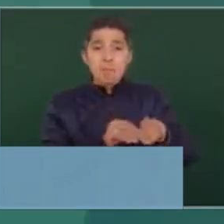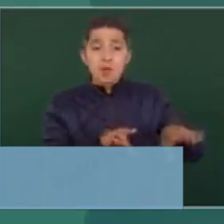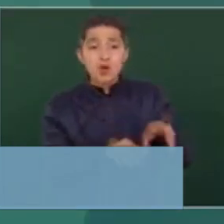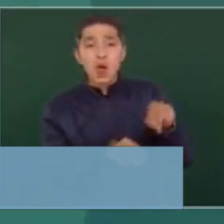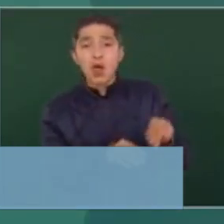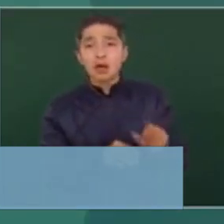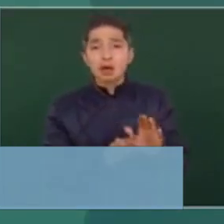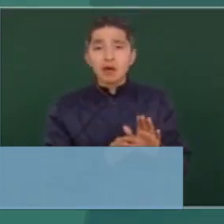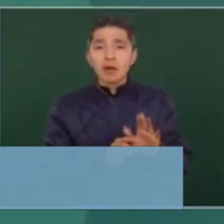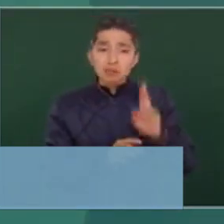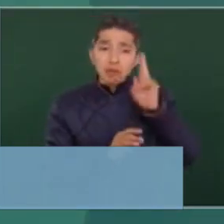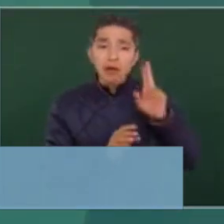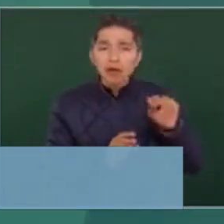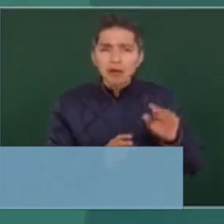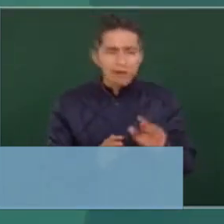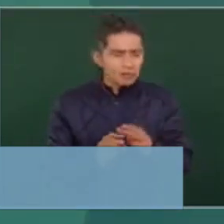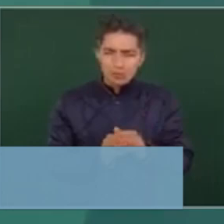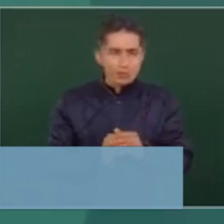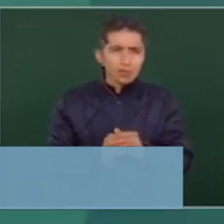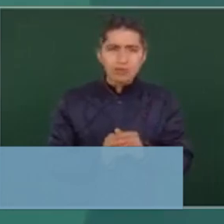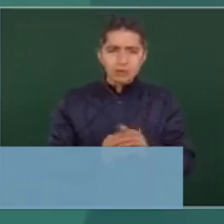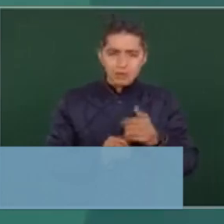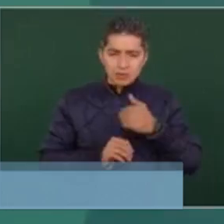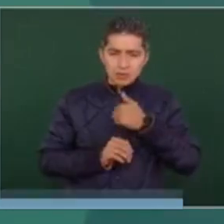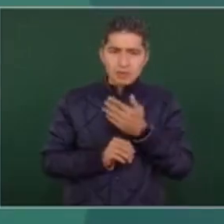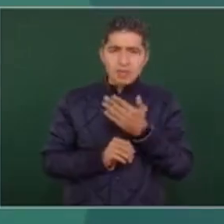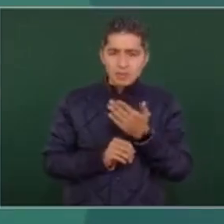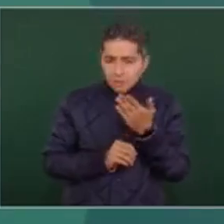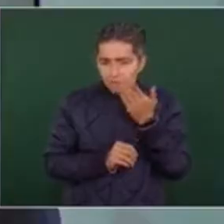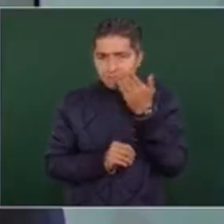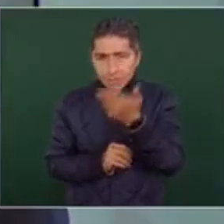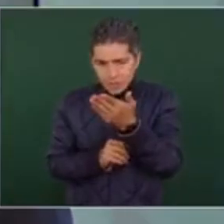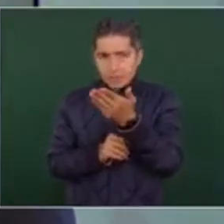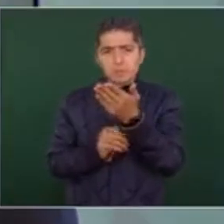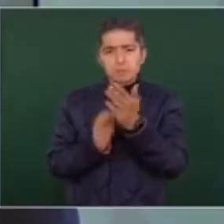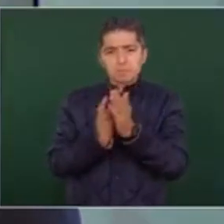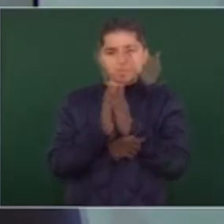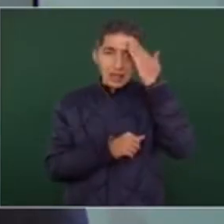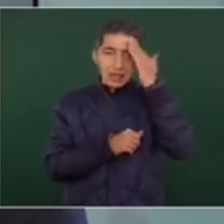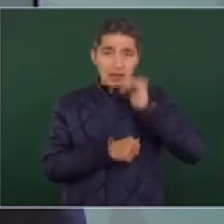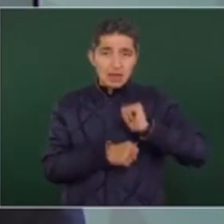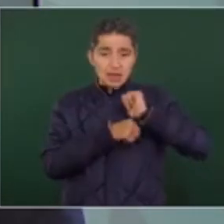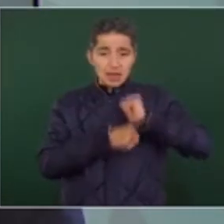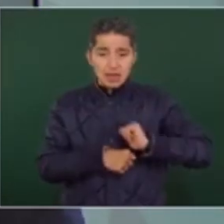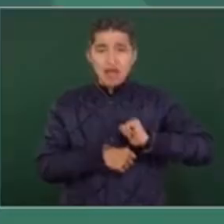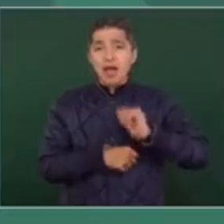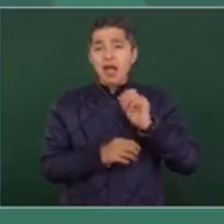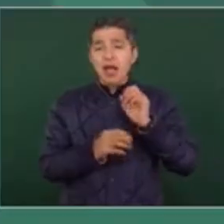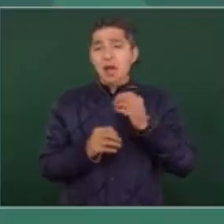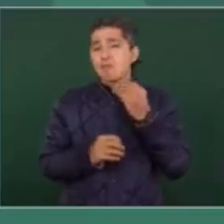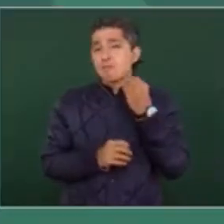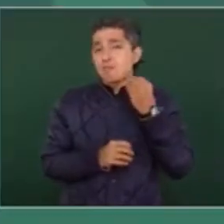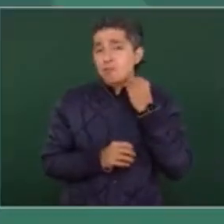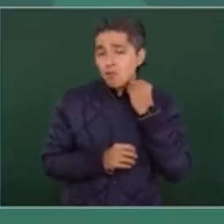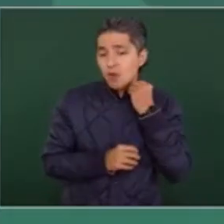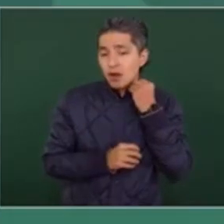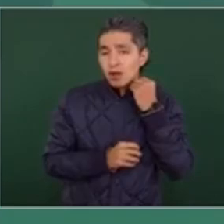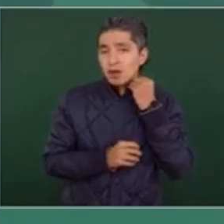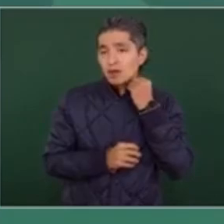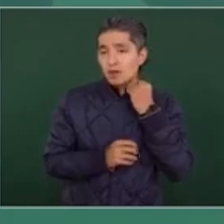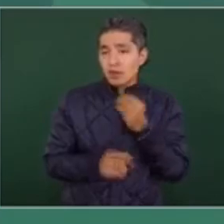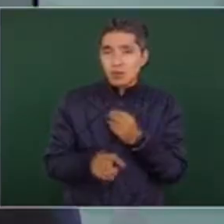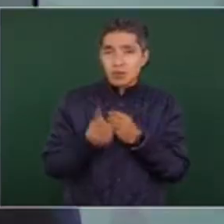Le pido, lo convoco al dirigente, al abogado